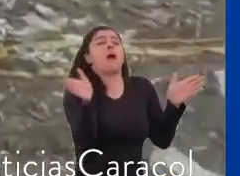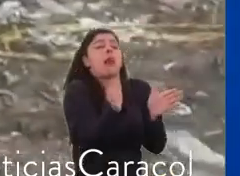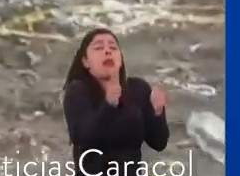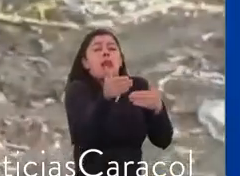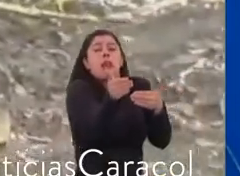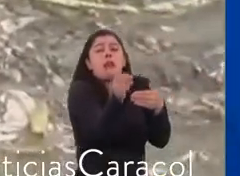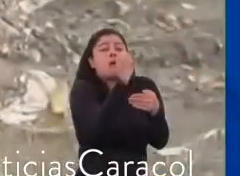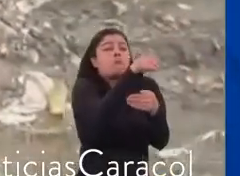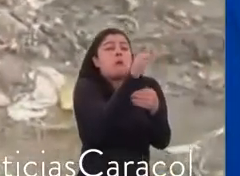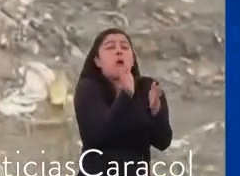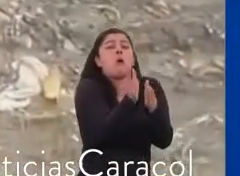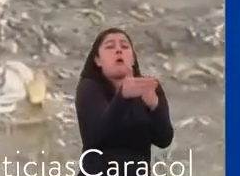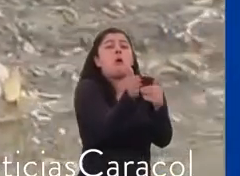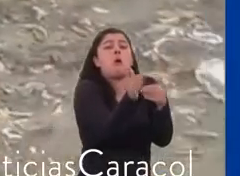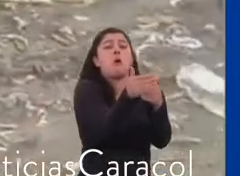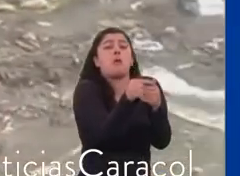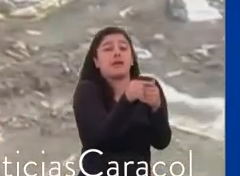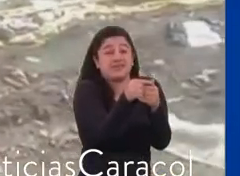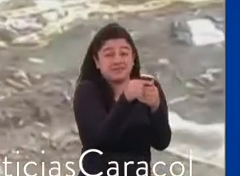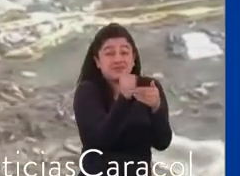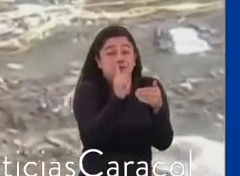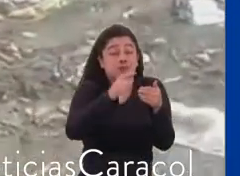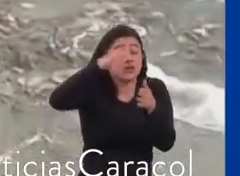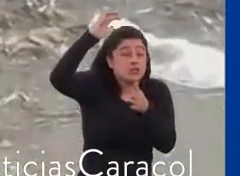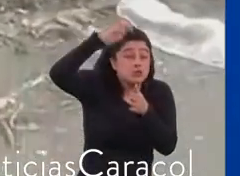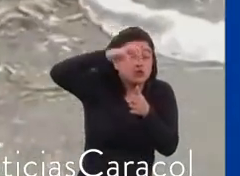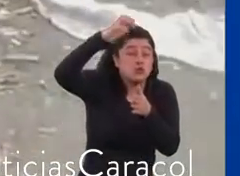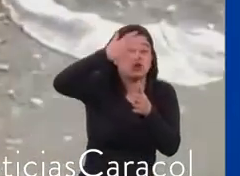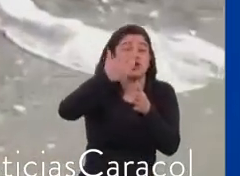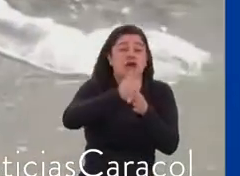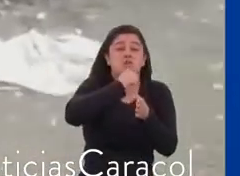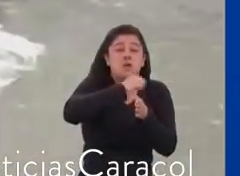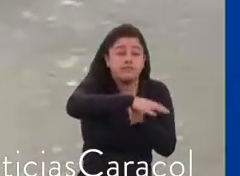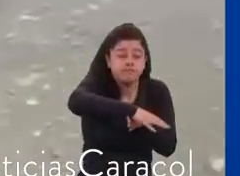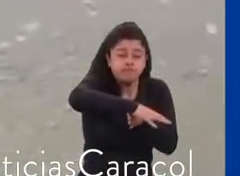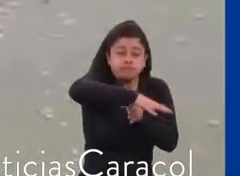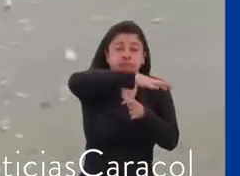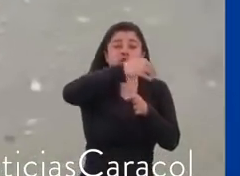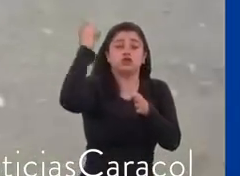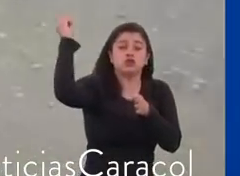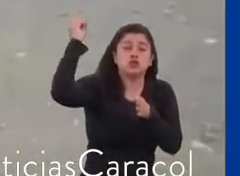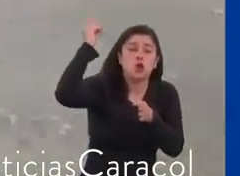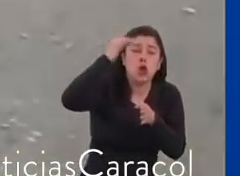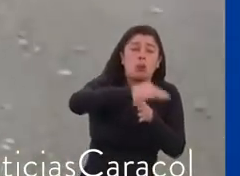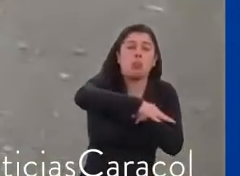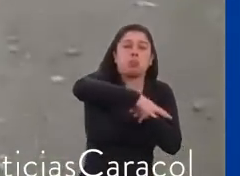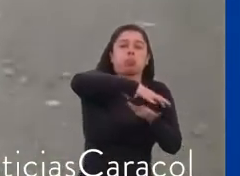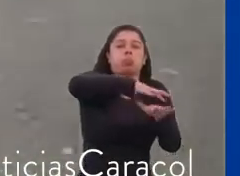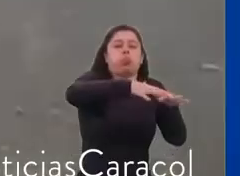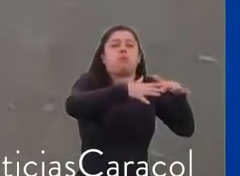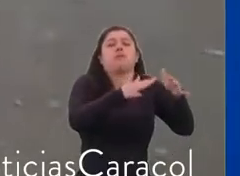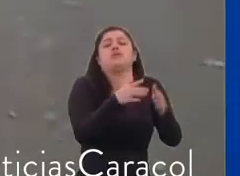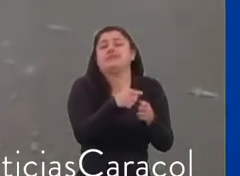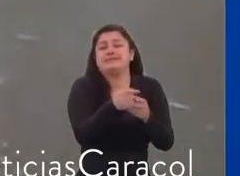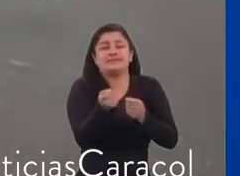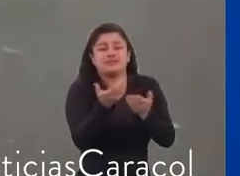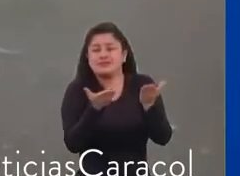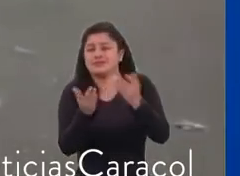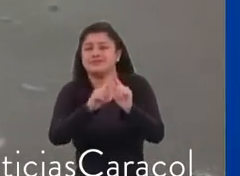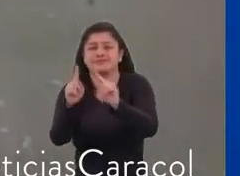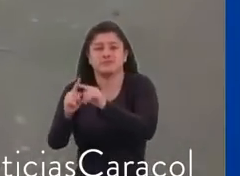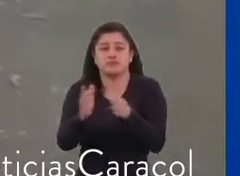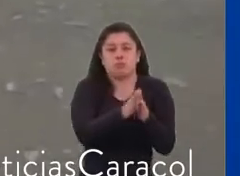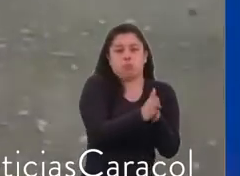la energía, la misma capacidad del pueblo no aguanta todo lo que le está llegando.